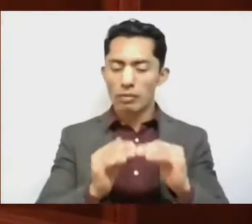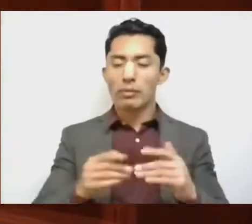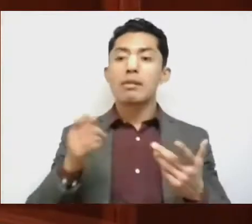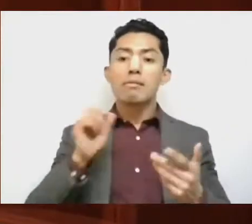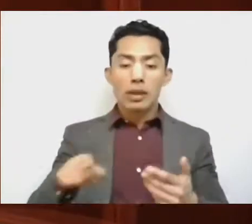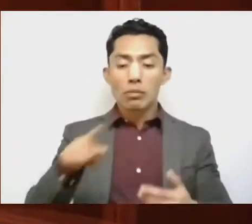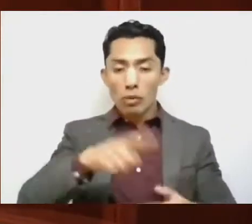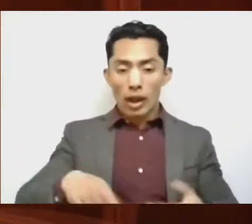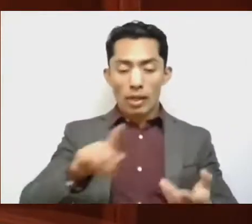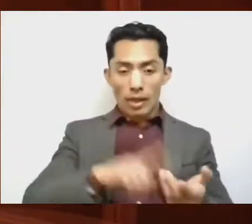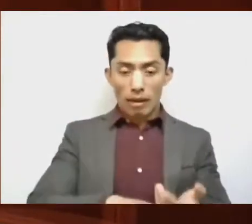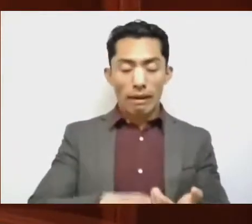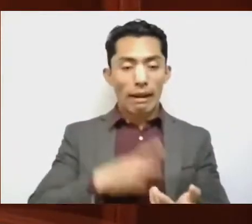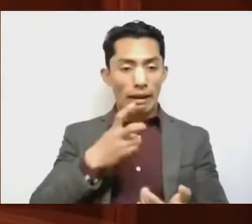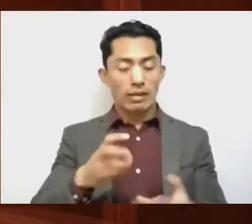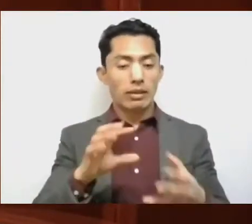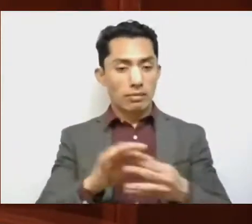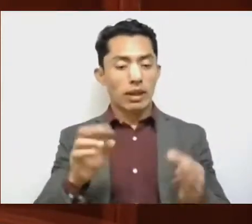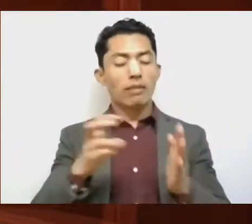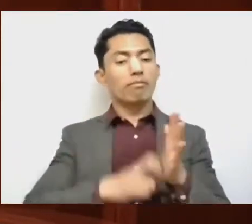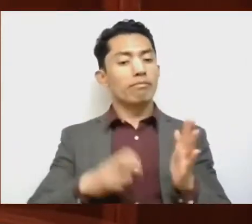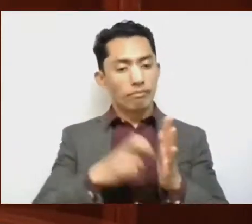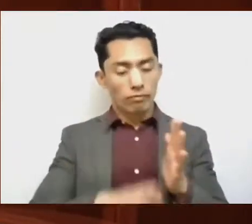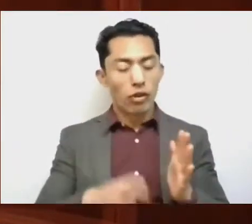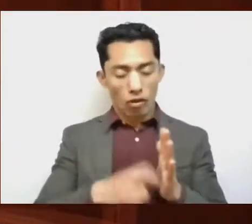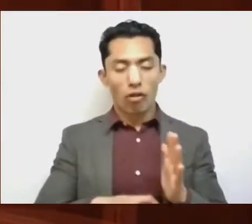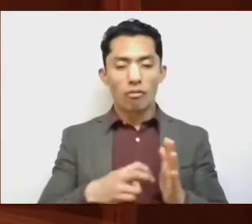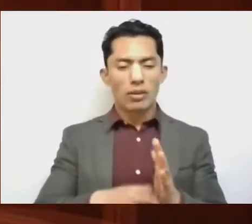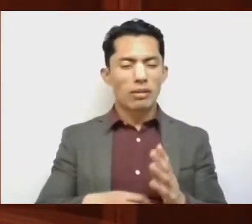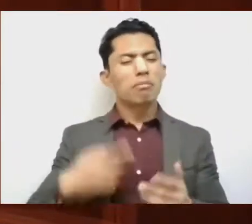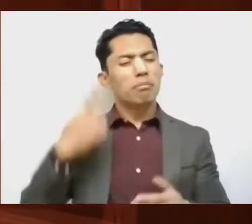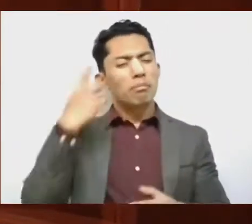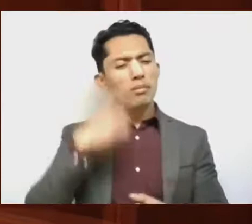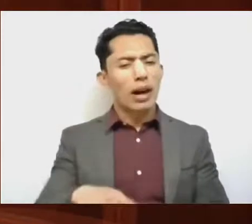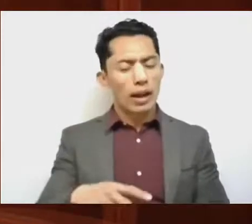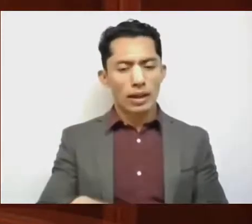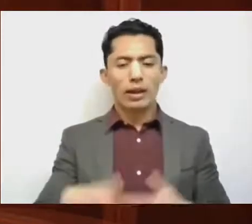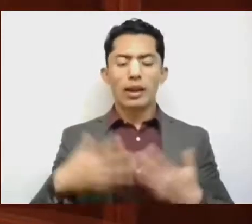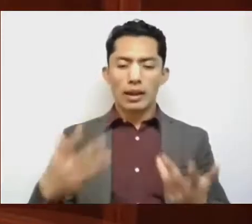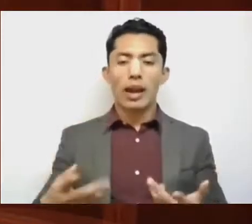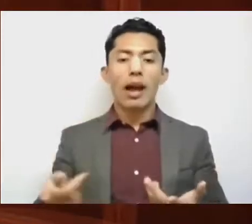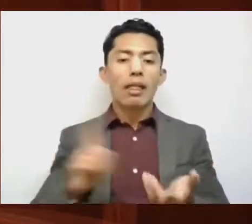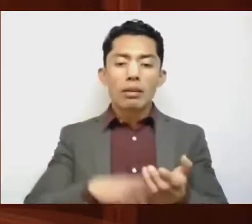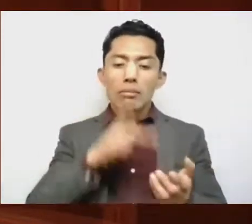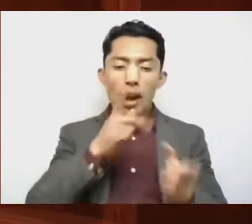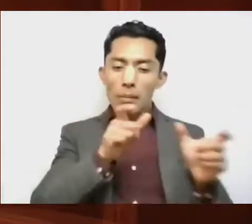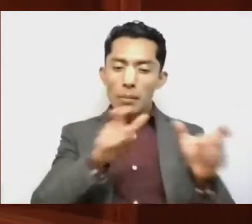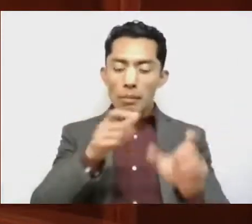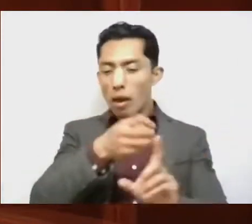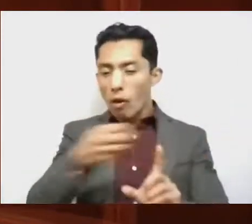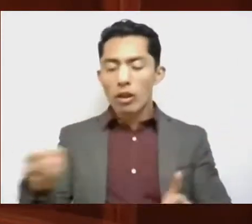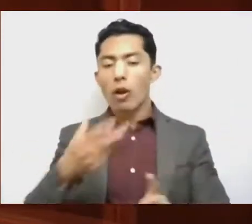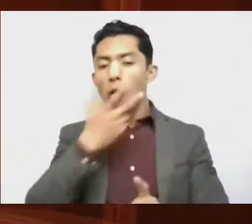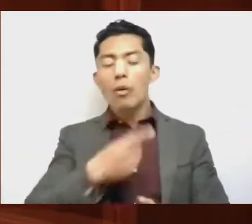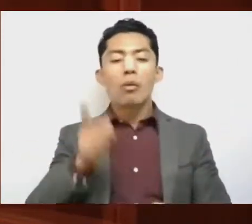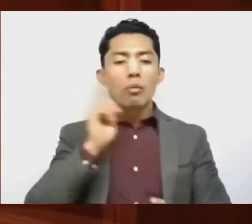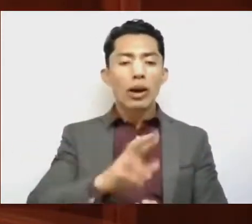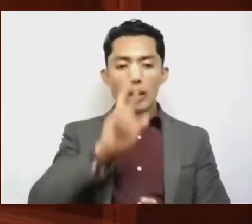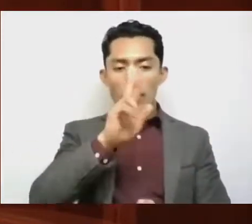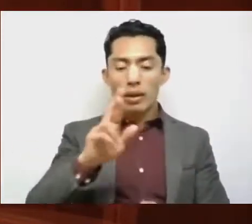jurídicos en mención se reformen a fin de que, en uso del lenguaje incluyente, se establezca la figura